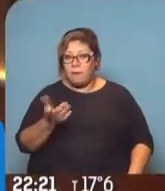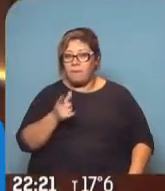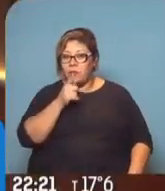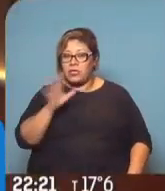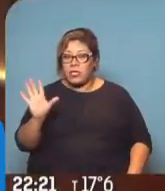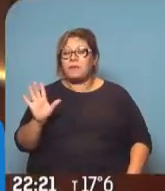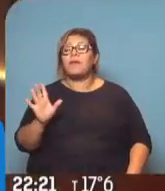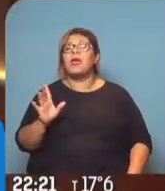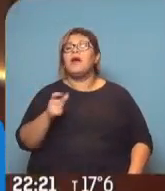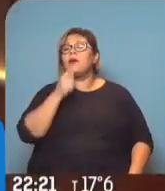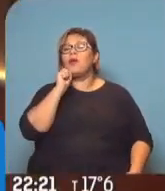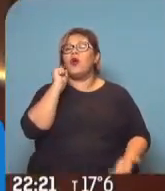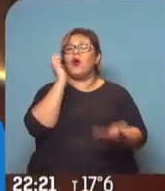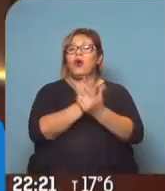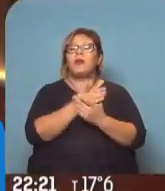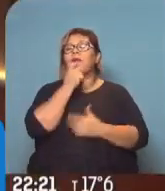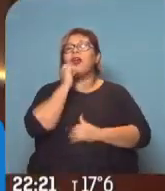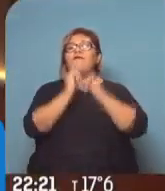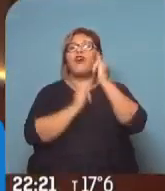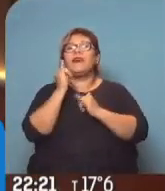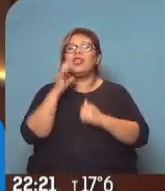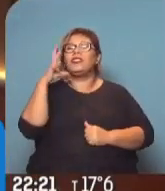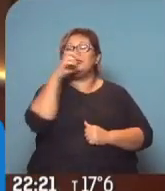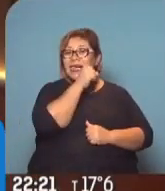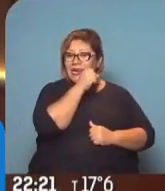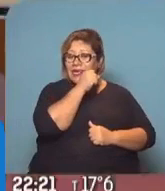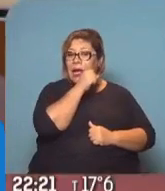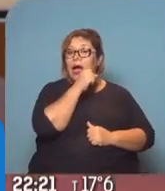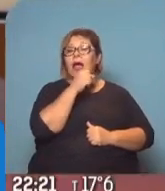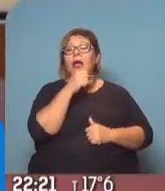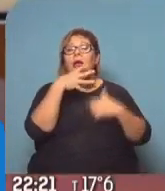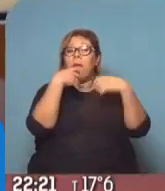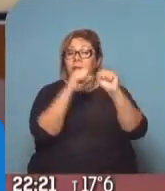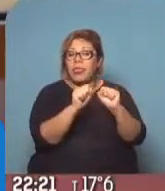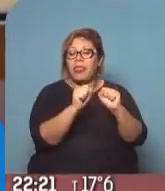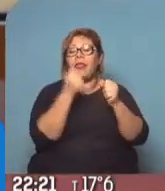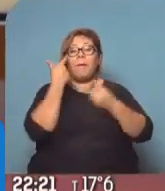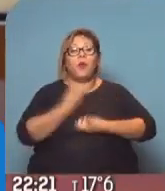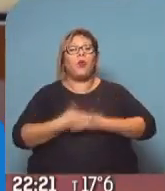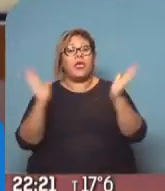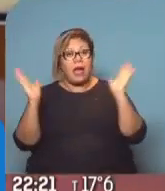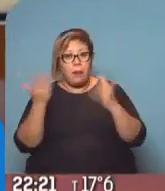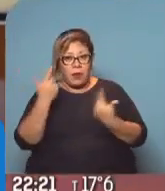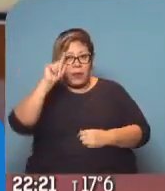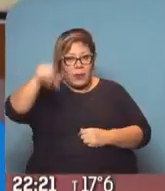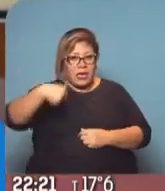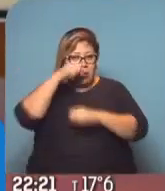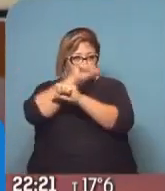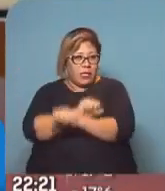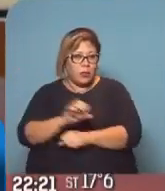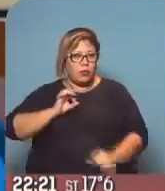por acceder a información clasificada? Y bueno, imagínate, Turco, vos sos, no sé,